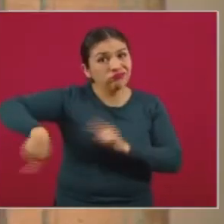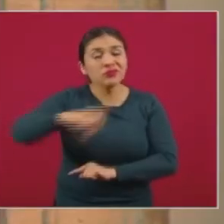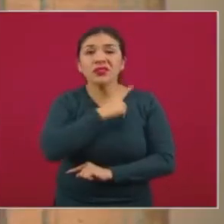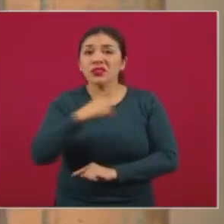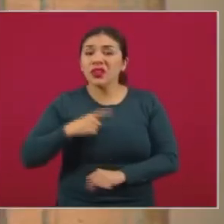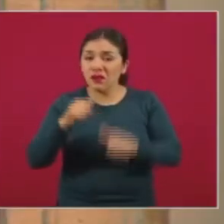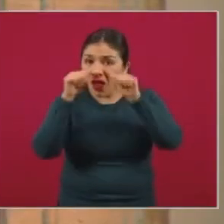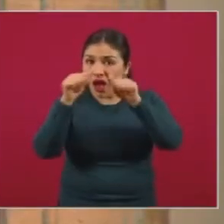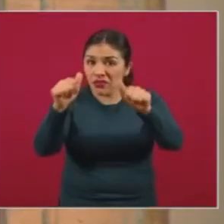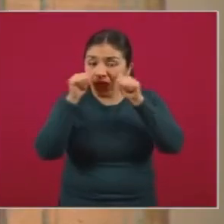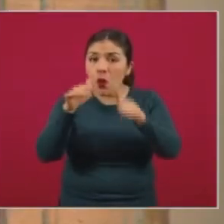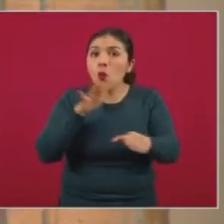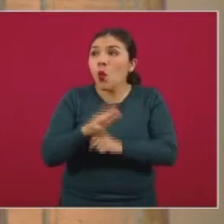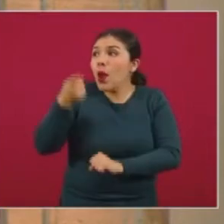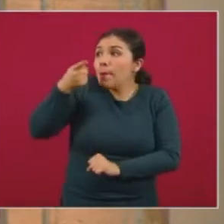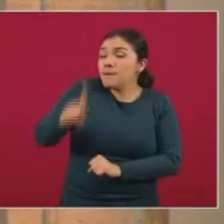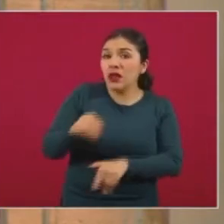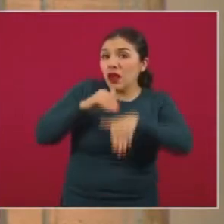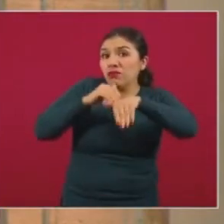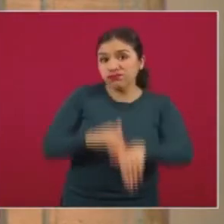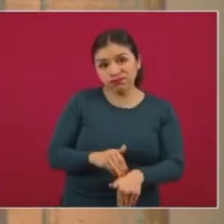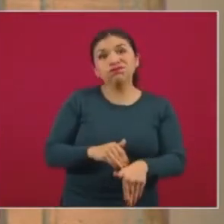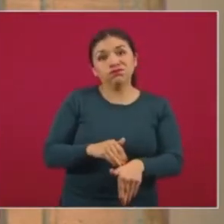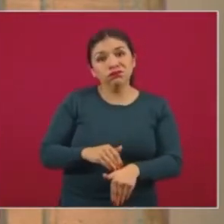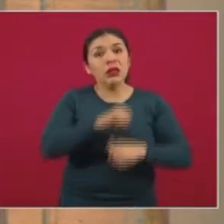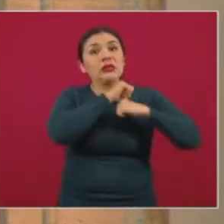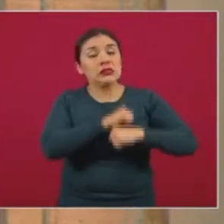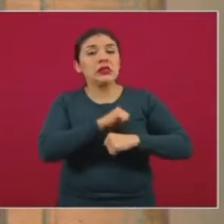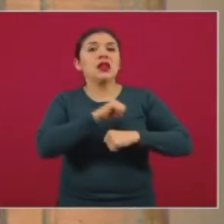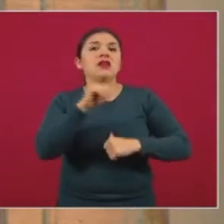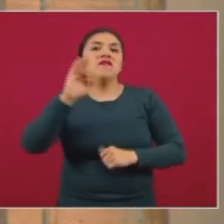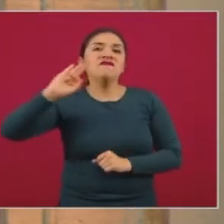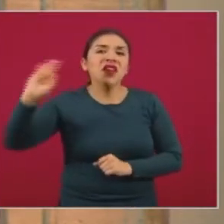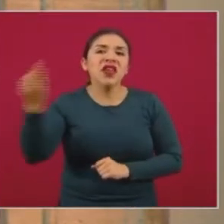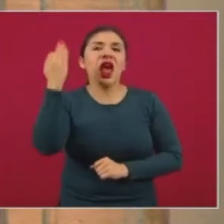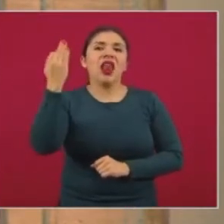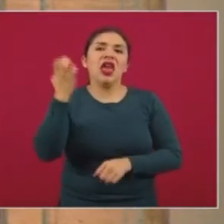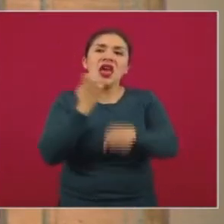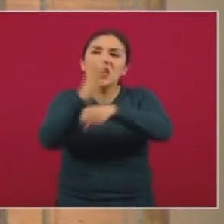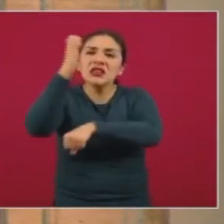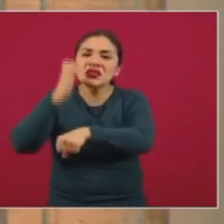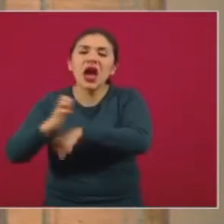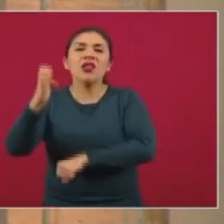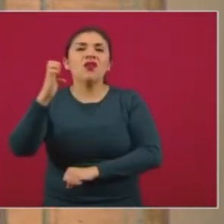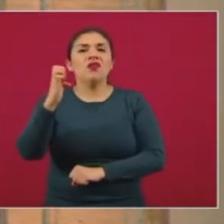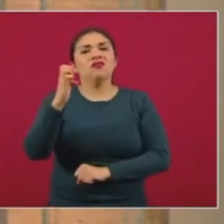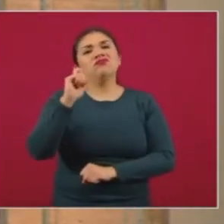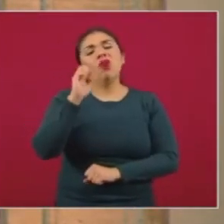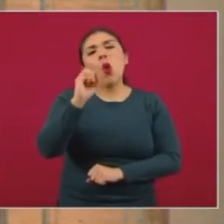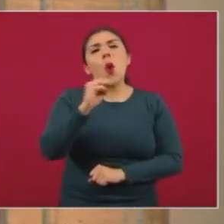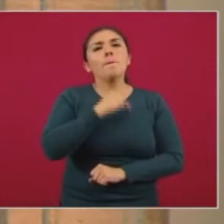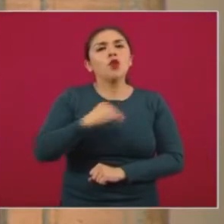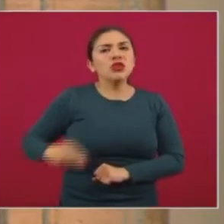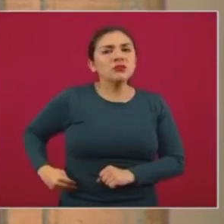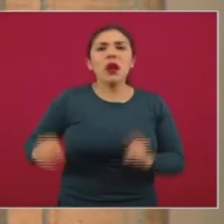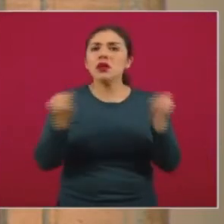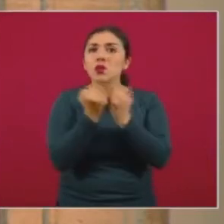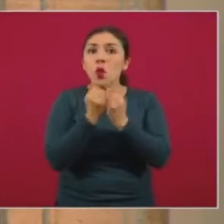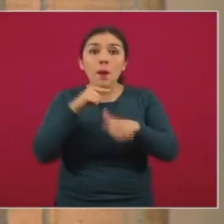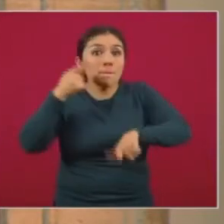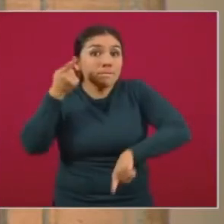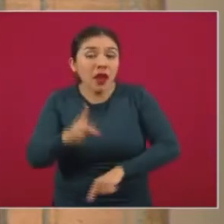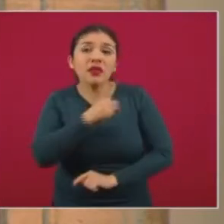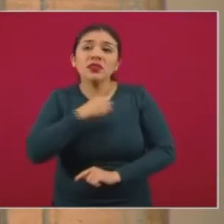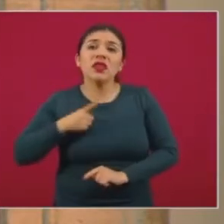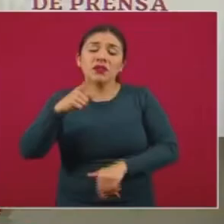atendamos los llamados de las autoridades sanitarias, tanto federales, estatales y en su caso también de las autoridades